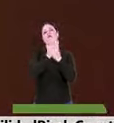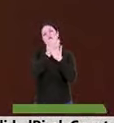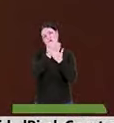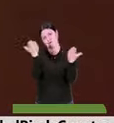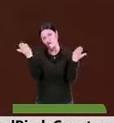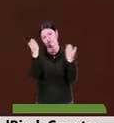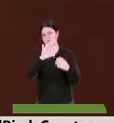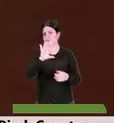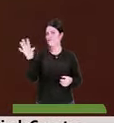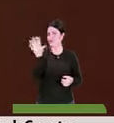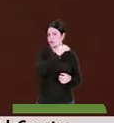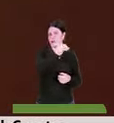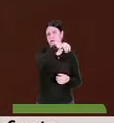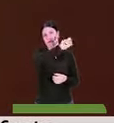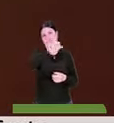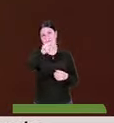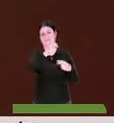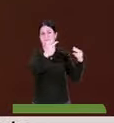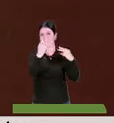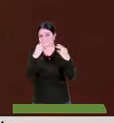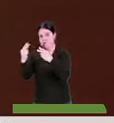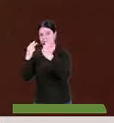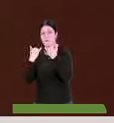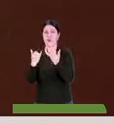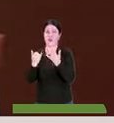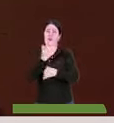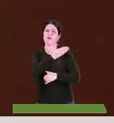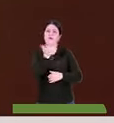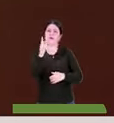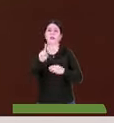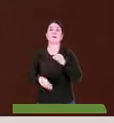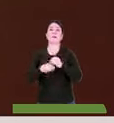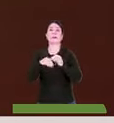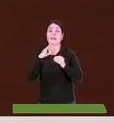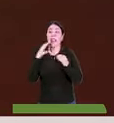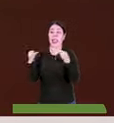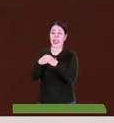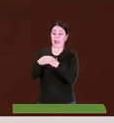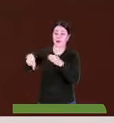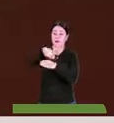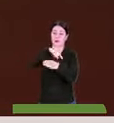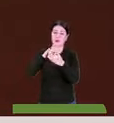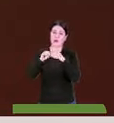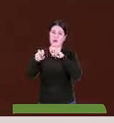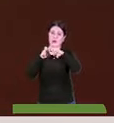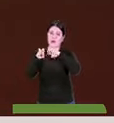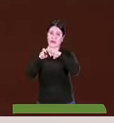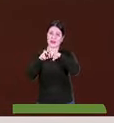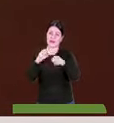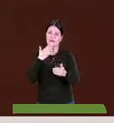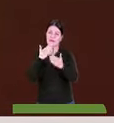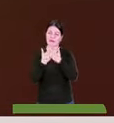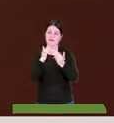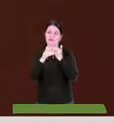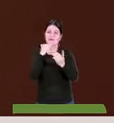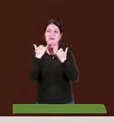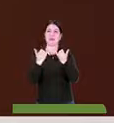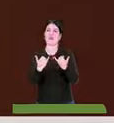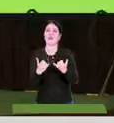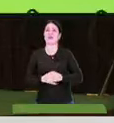los oyentes que están hoy conectados con nosotros y, por supuesto, a todo el equipo de movilidad, del sector movilidad. Bueno,